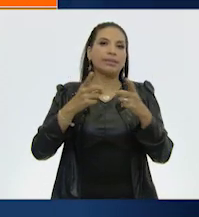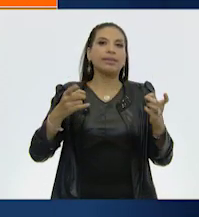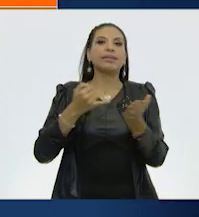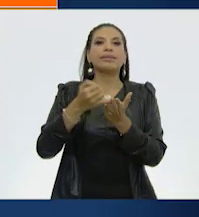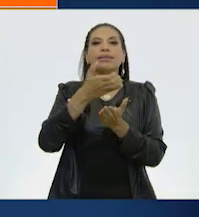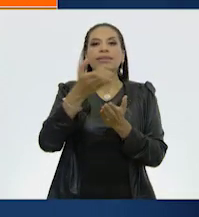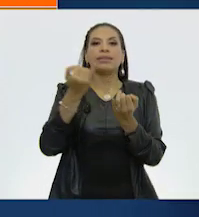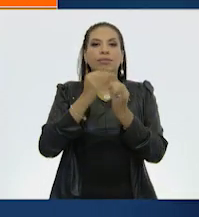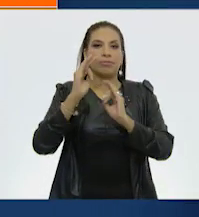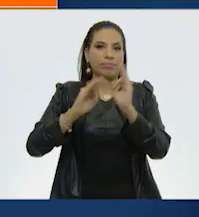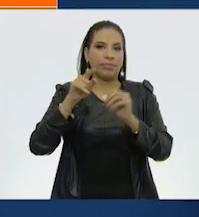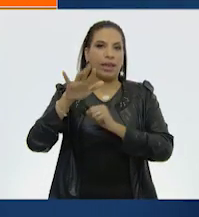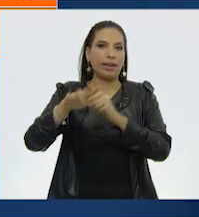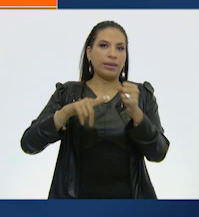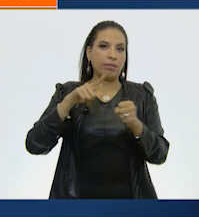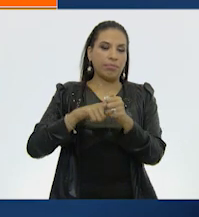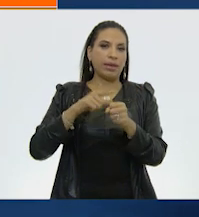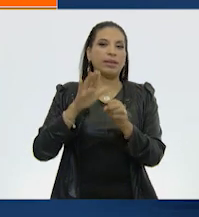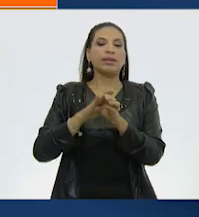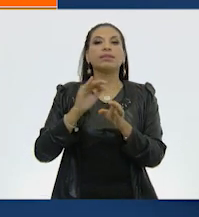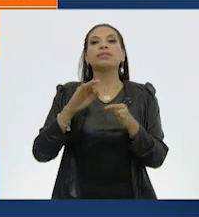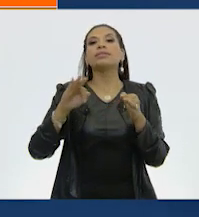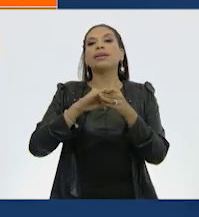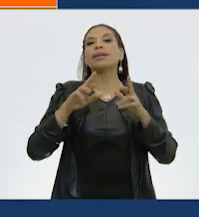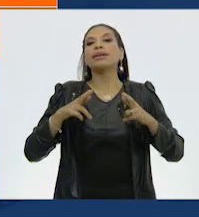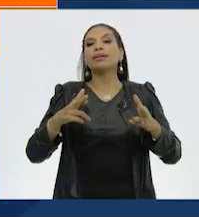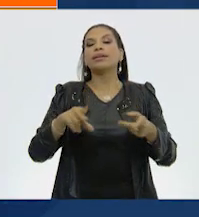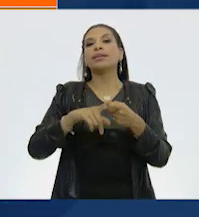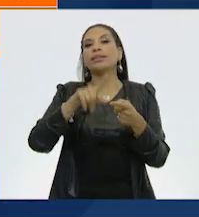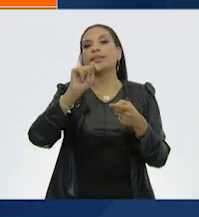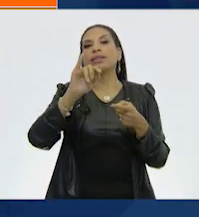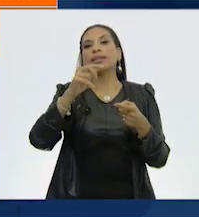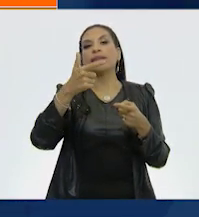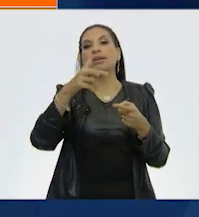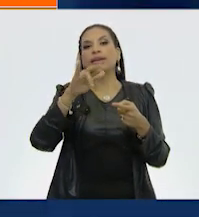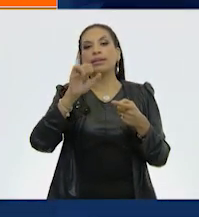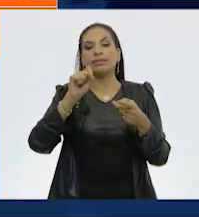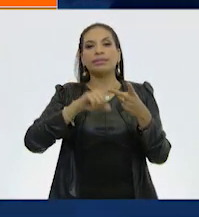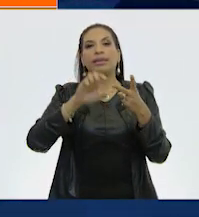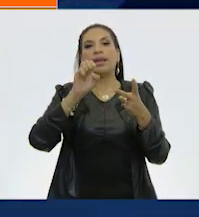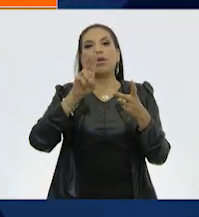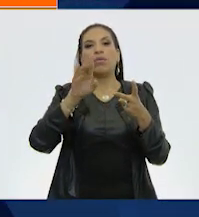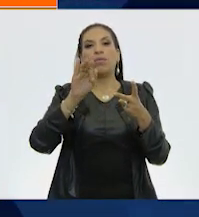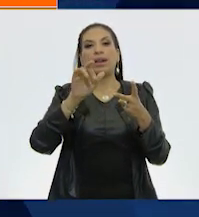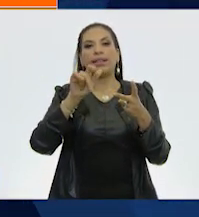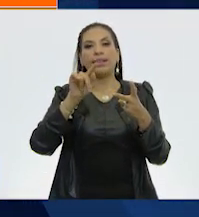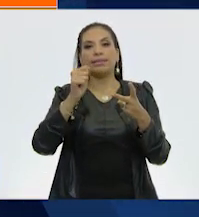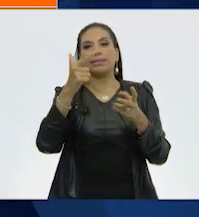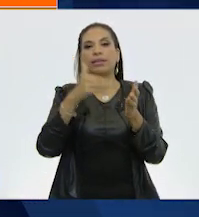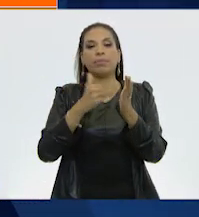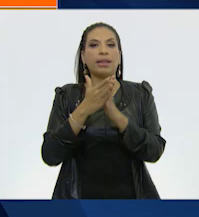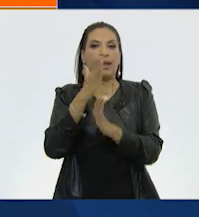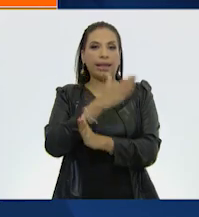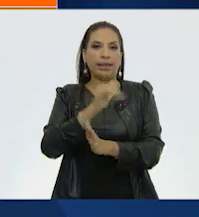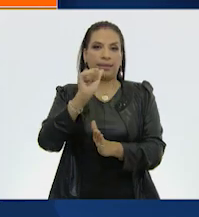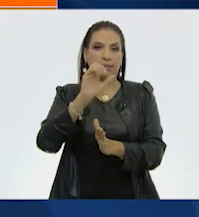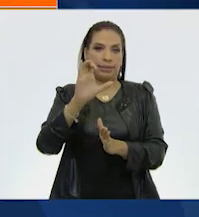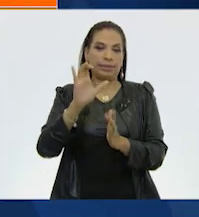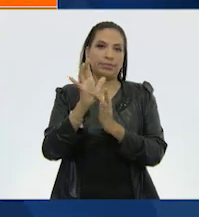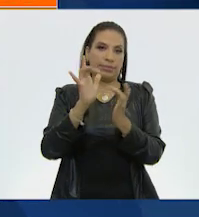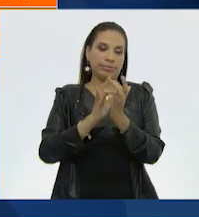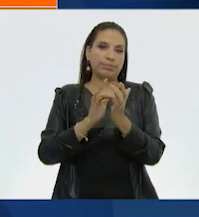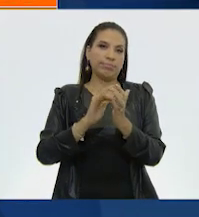la domesticación de animales cerca de los ríos Tigris y Éufrates en el 7000 a.C.